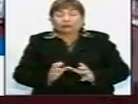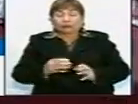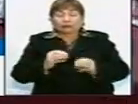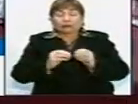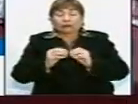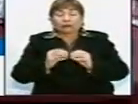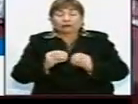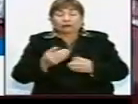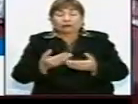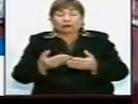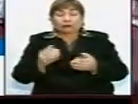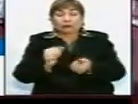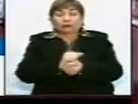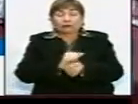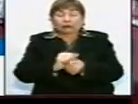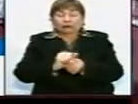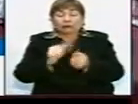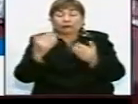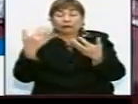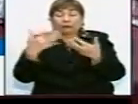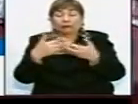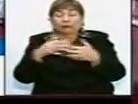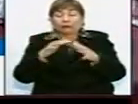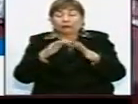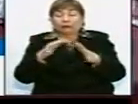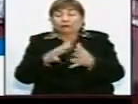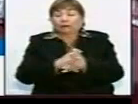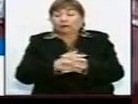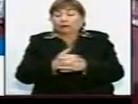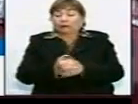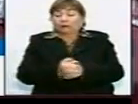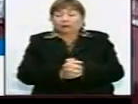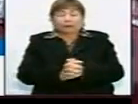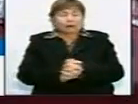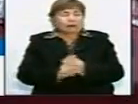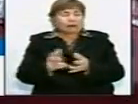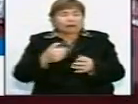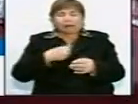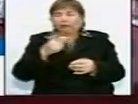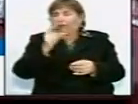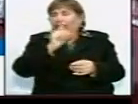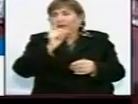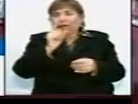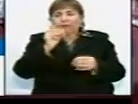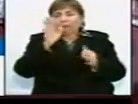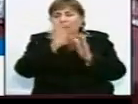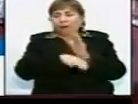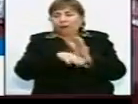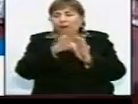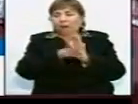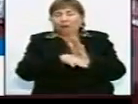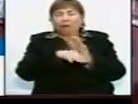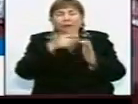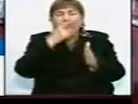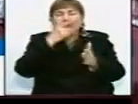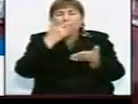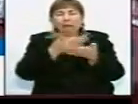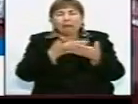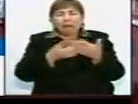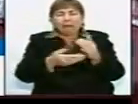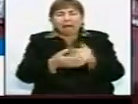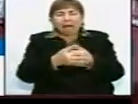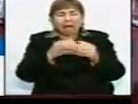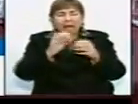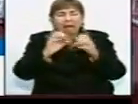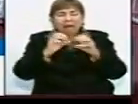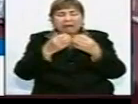estando en el desastre del niño y no creo que habría desastre porque una vez que lo habría aguas y se canalizan sobre diferentes